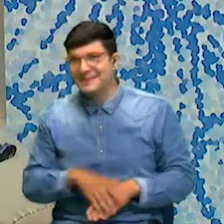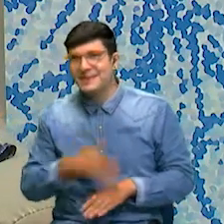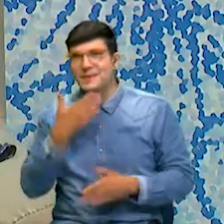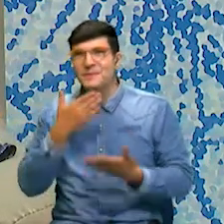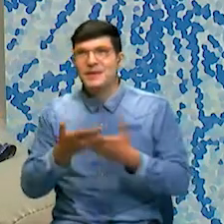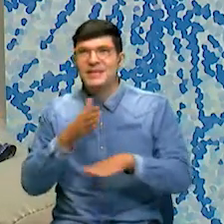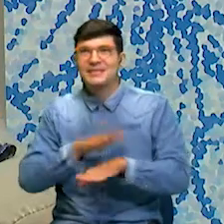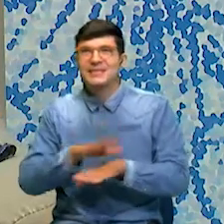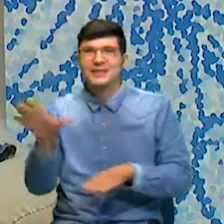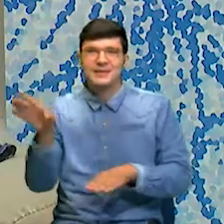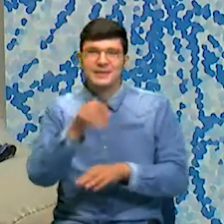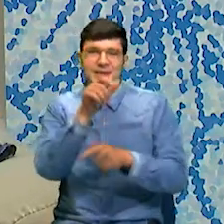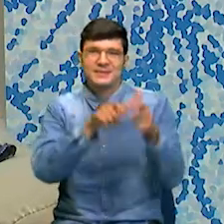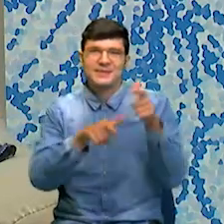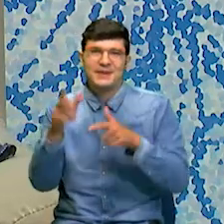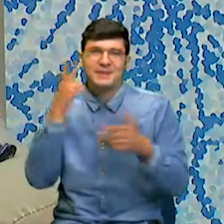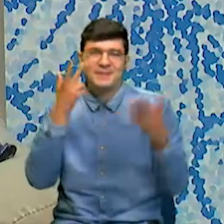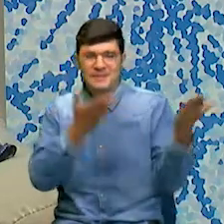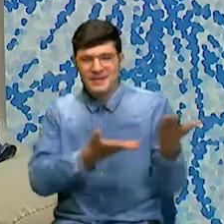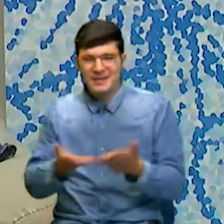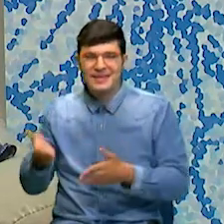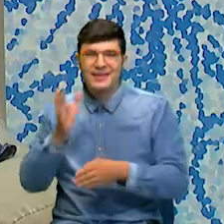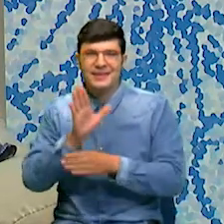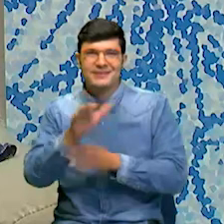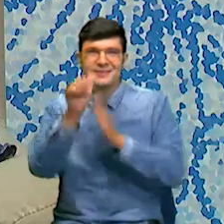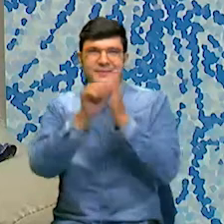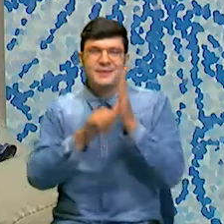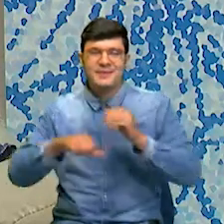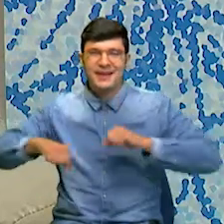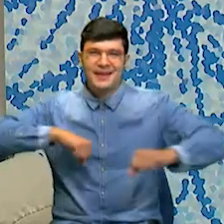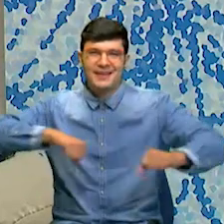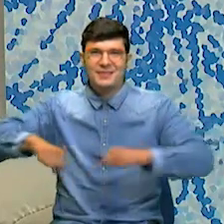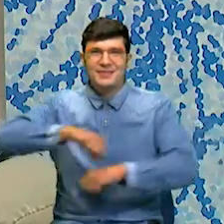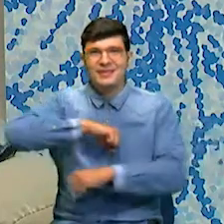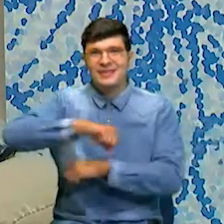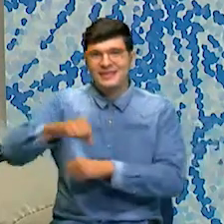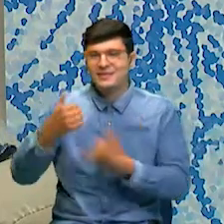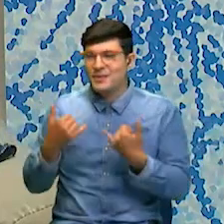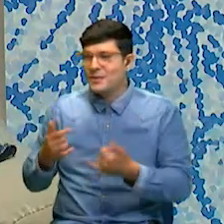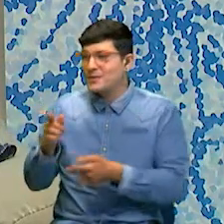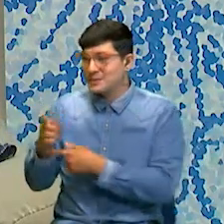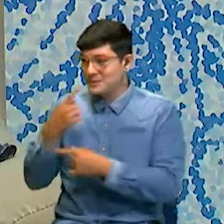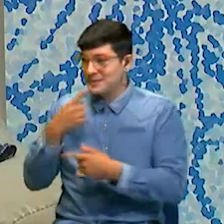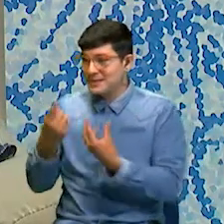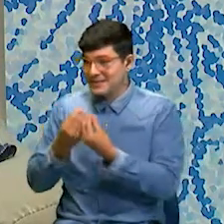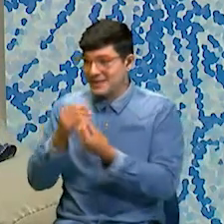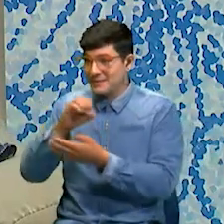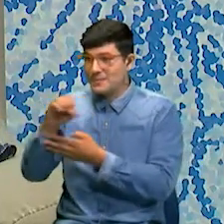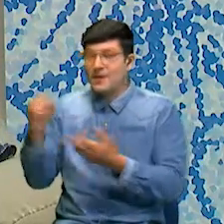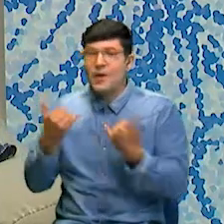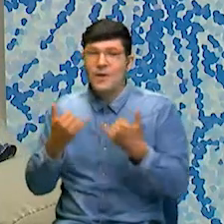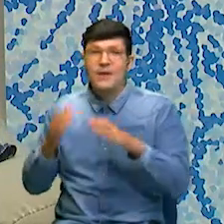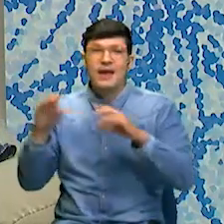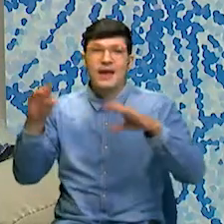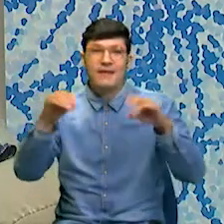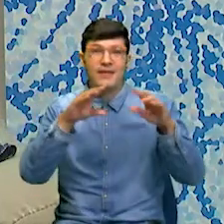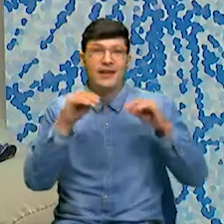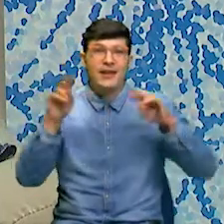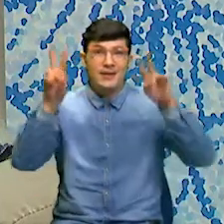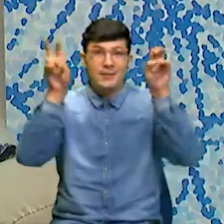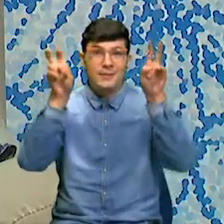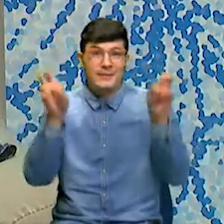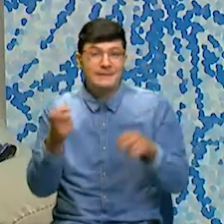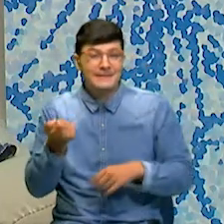televidentes. Bienvenidos a su programa Actúe en Derecho. Hoy, como decía mi compañero, vamos a tratar un tema muy,